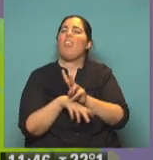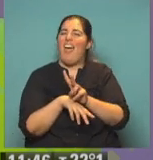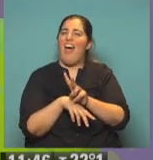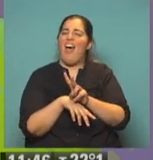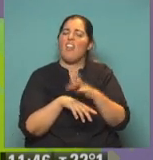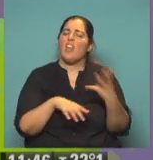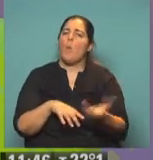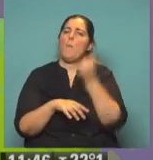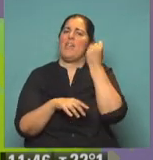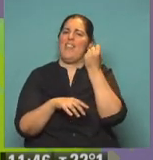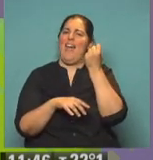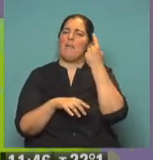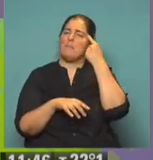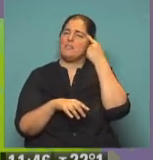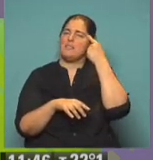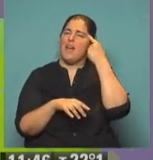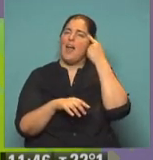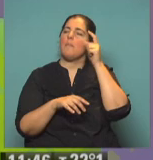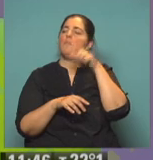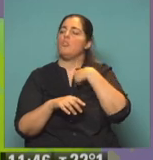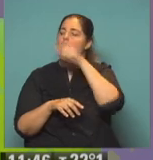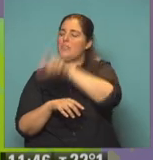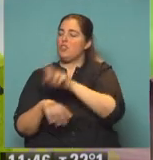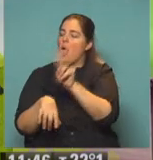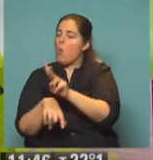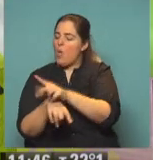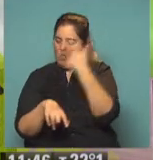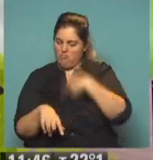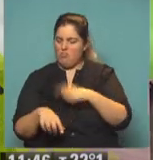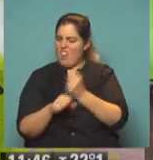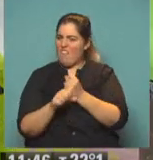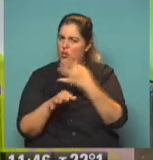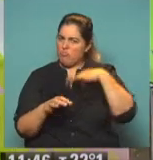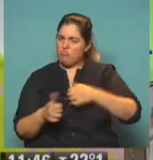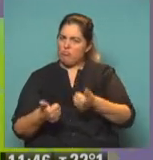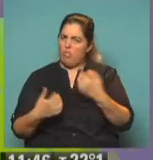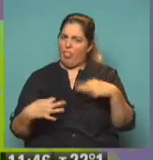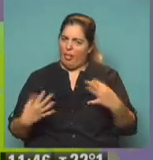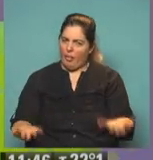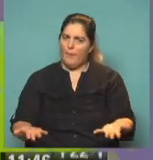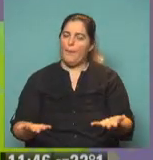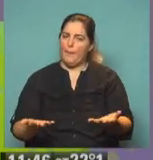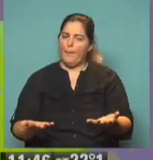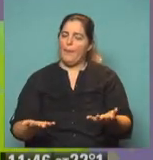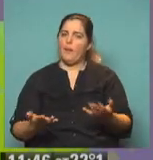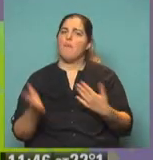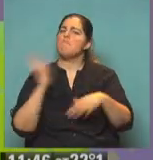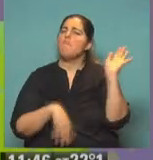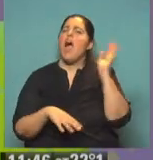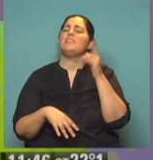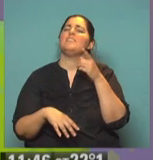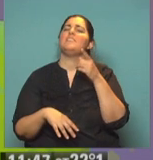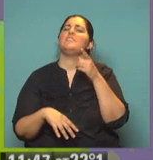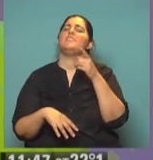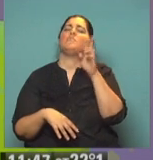y reconsiderar el trabajo de cuidado de otros como un trabajo que tiene que ser remunerado. Mayoritariamente es